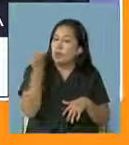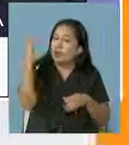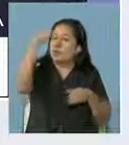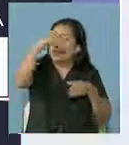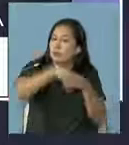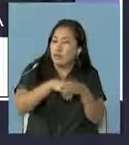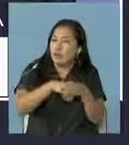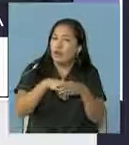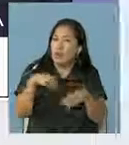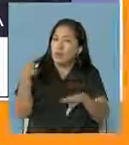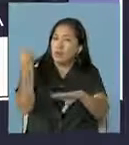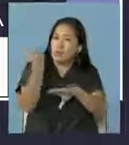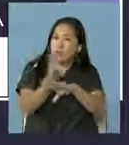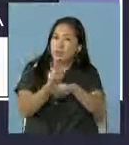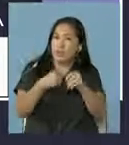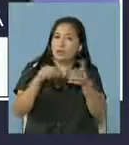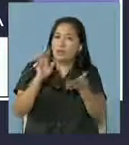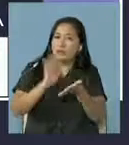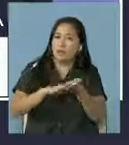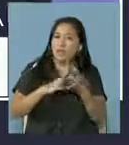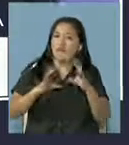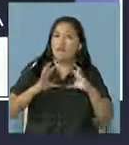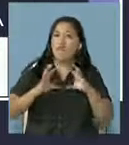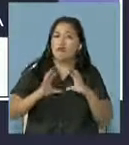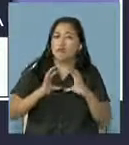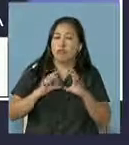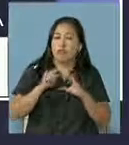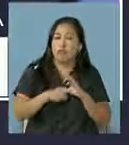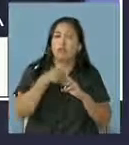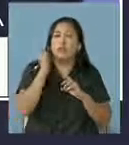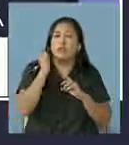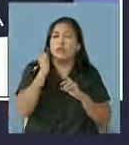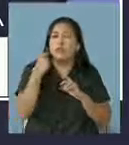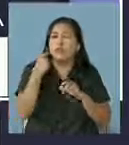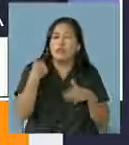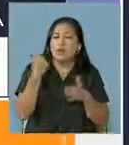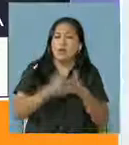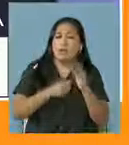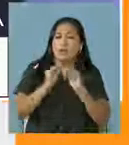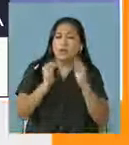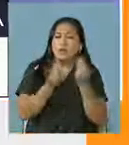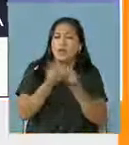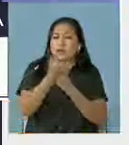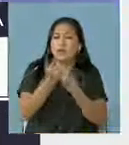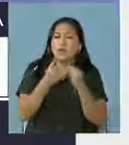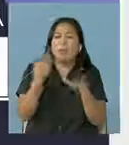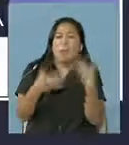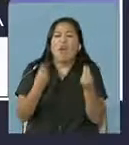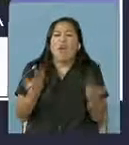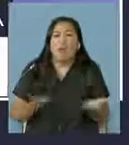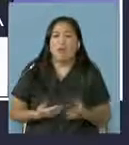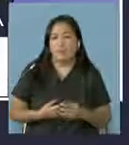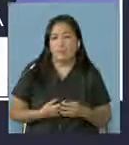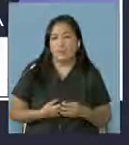de lo que es las representaciones futbolísticas que llevó jugadores y todo Cuáles han sido el rendimiento Más allá de los resultados negativos